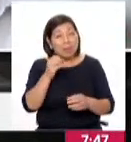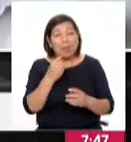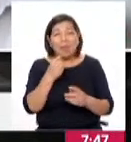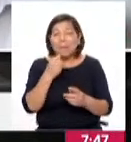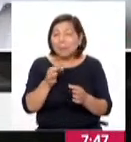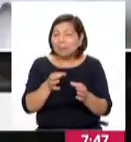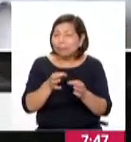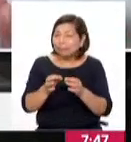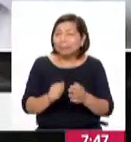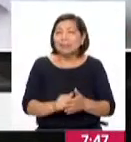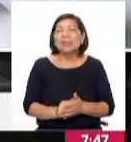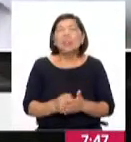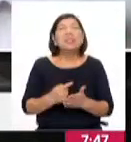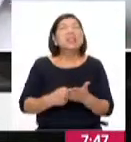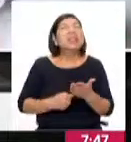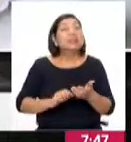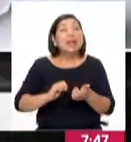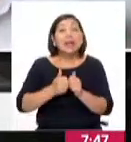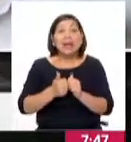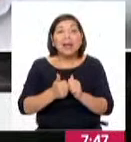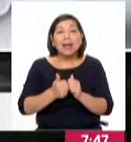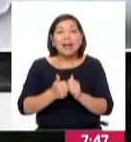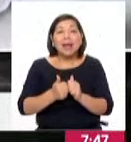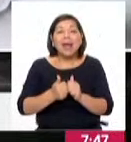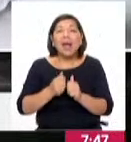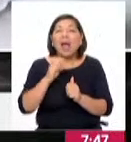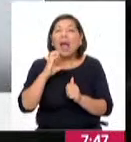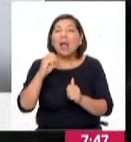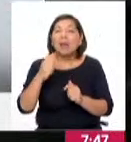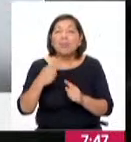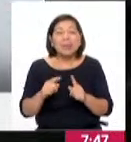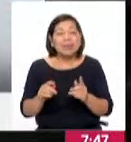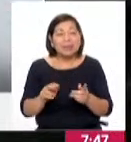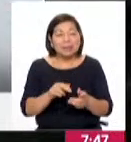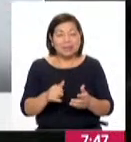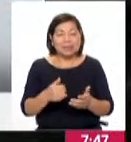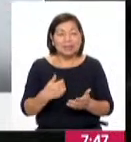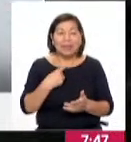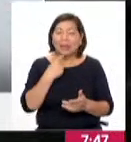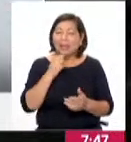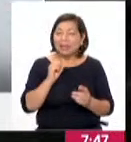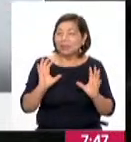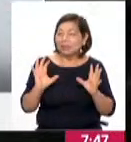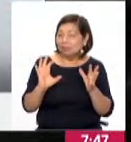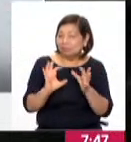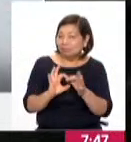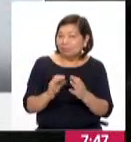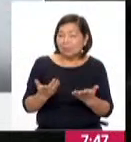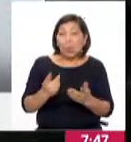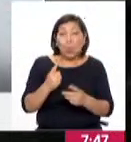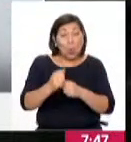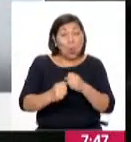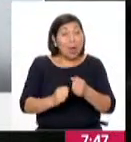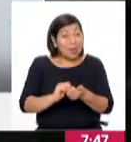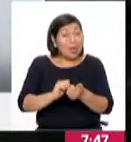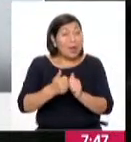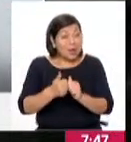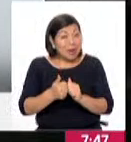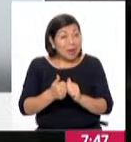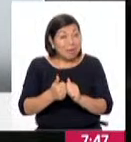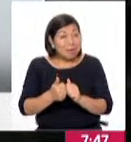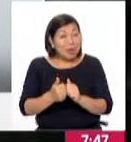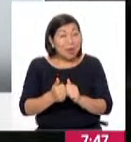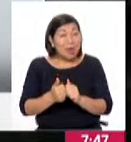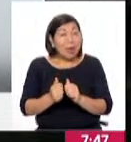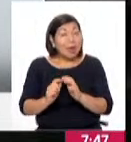poquito ahí el tema de qué es cambio climático que es variabilidad climática a veces nosotros asociamos un cambio de un año no al cambio